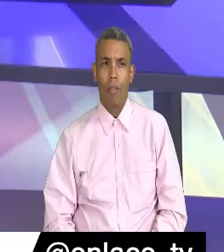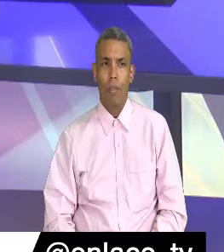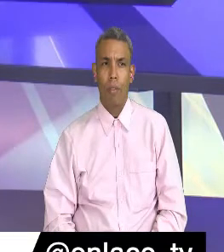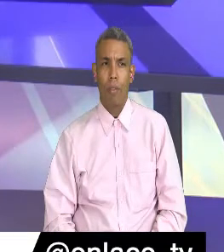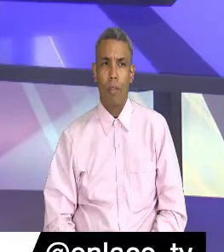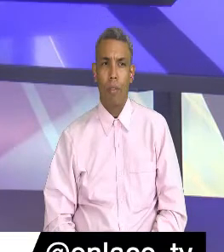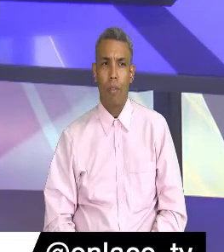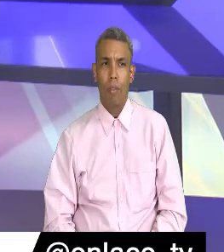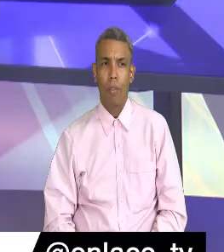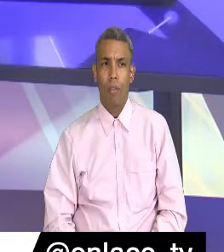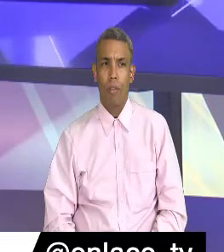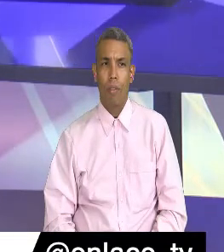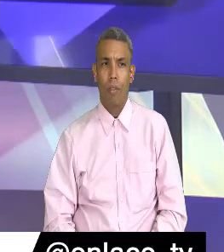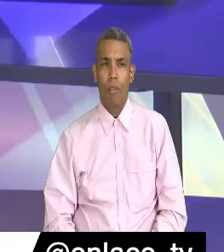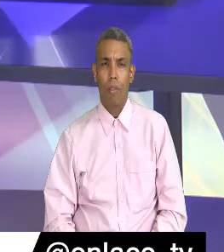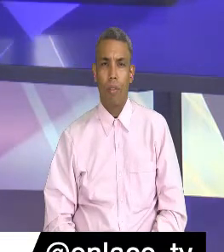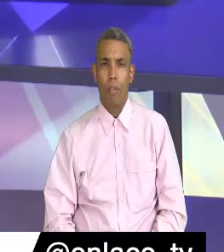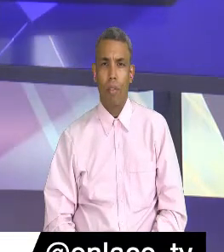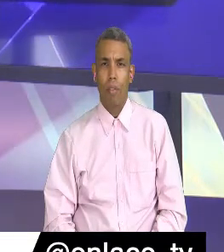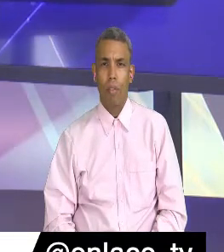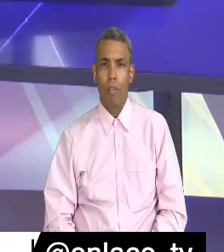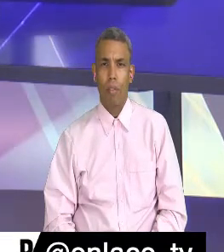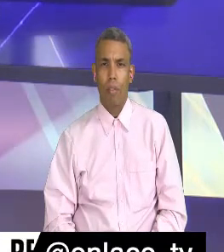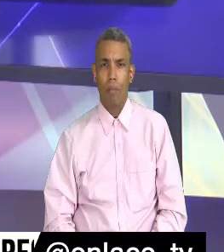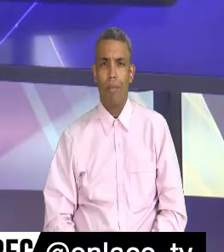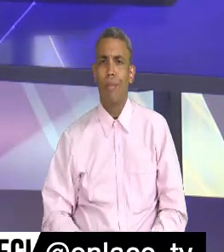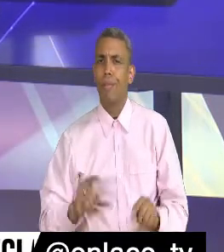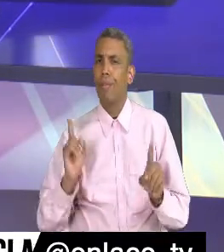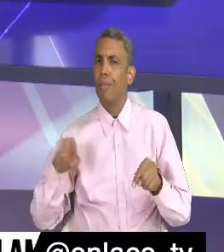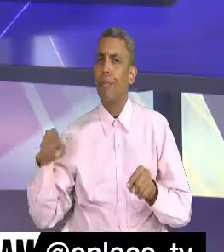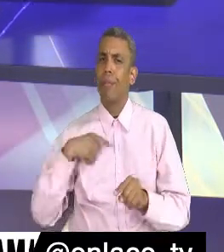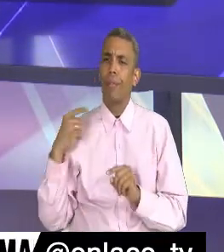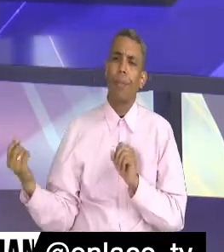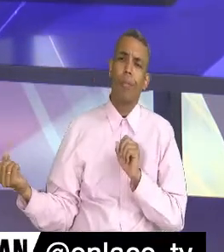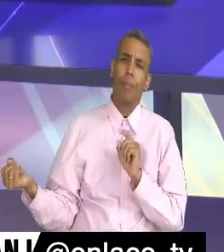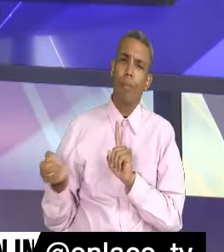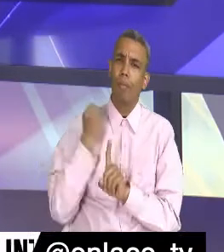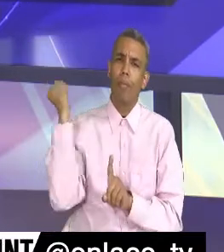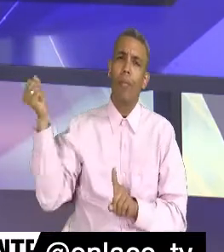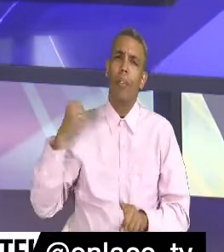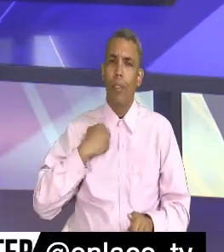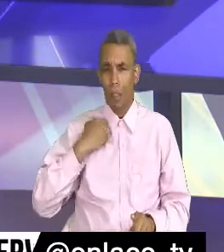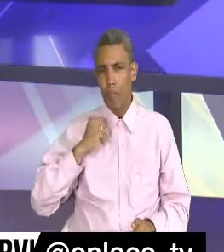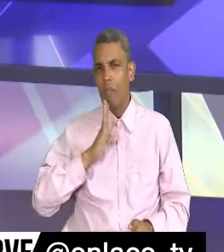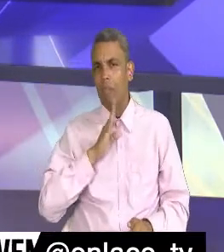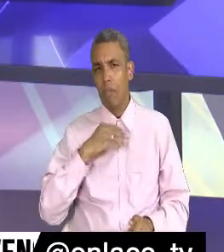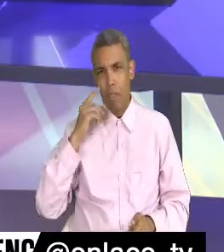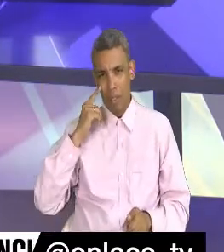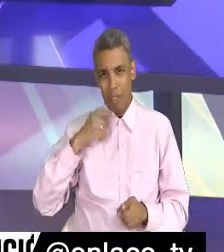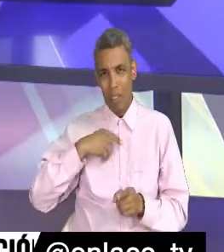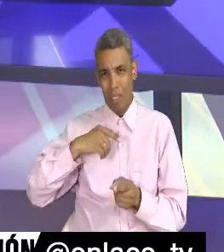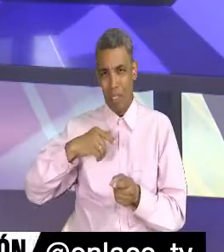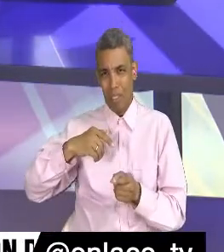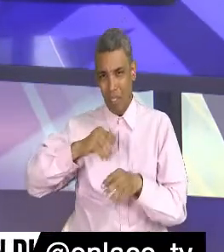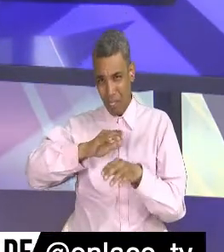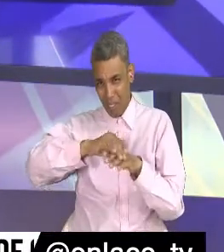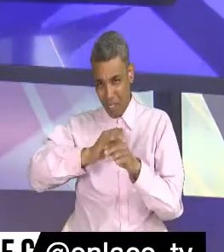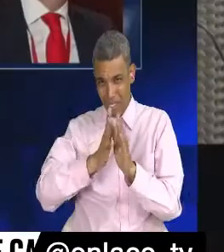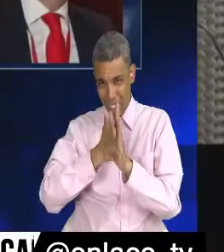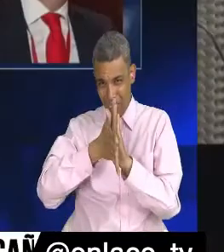Bermeja como distrito petroquímico, turístico y portuario. Así lo manifestó el senador Juan Manuel Galán esta mañana en Enlace Radio 6 AM.